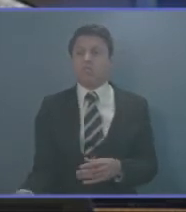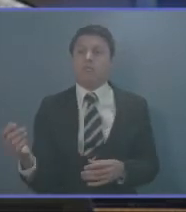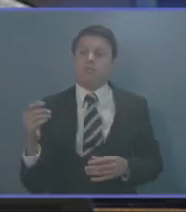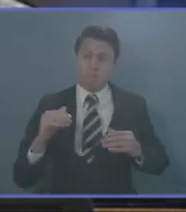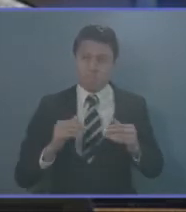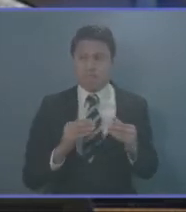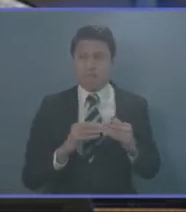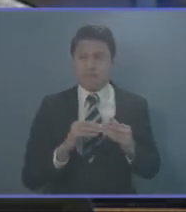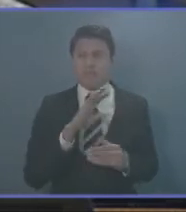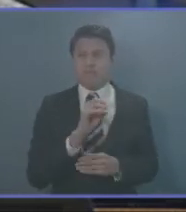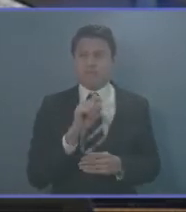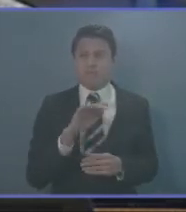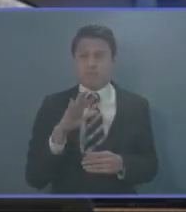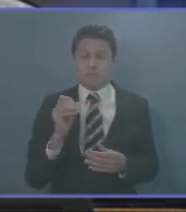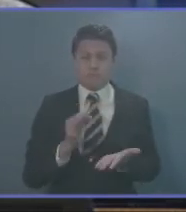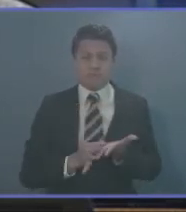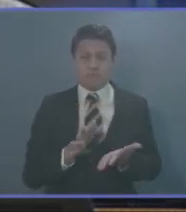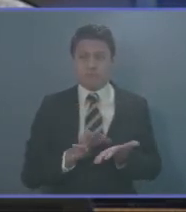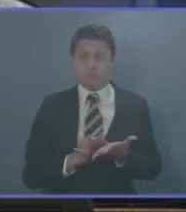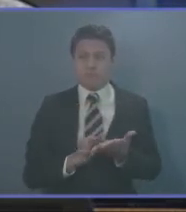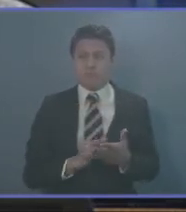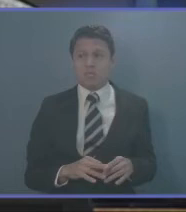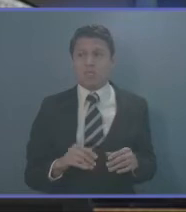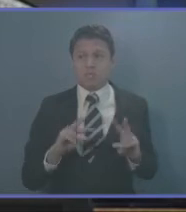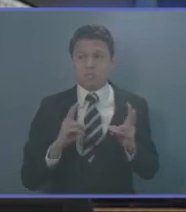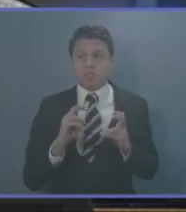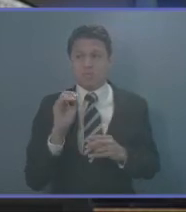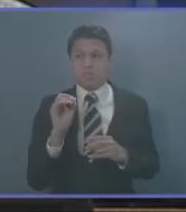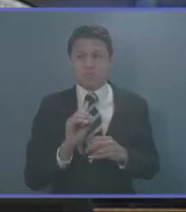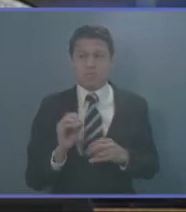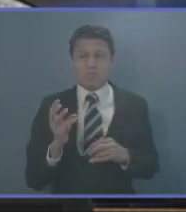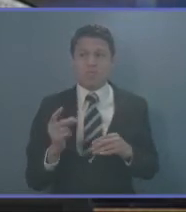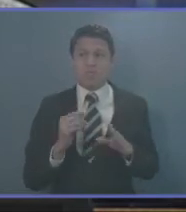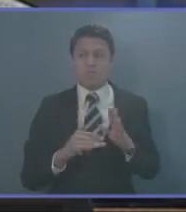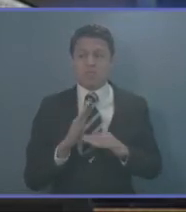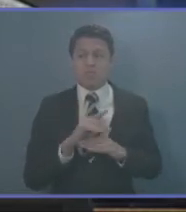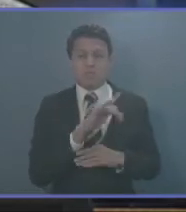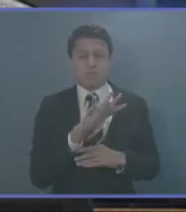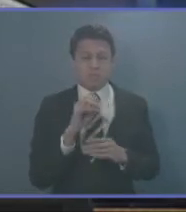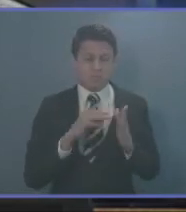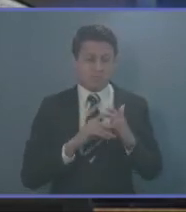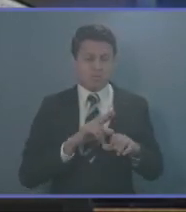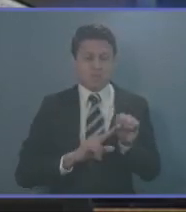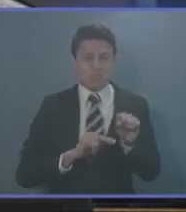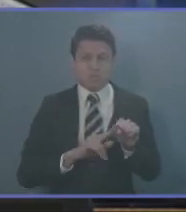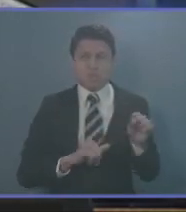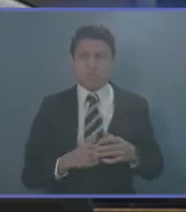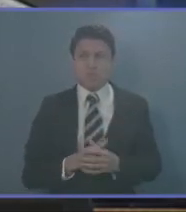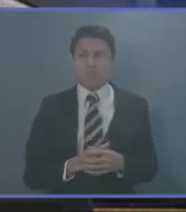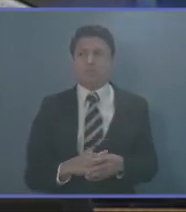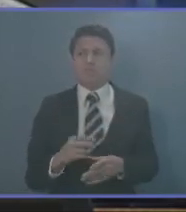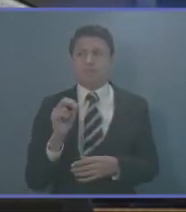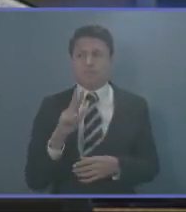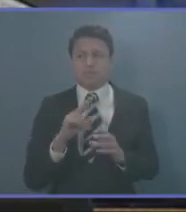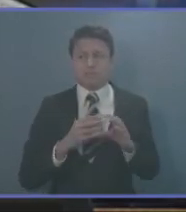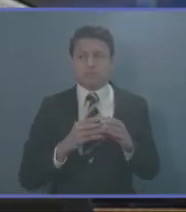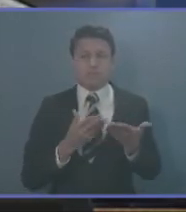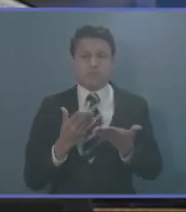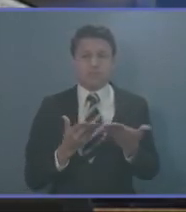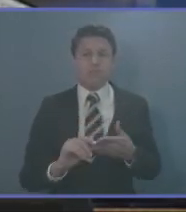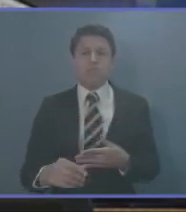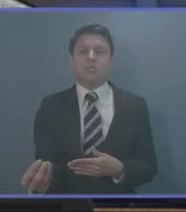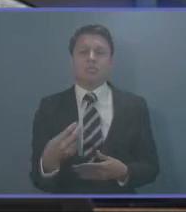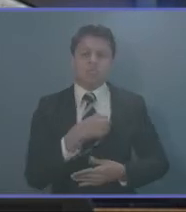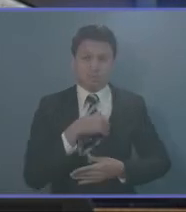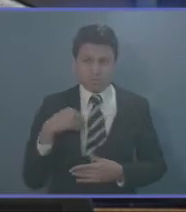fracción 0.50 centavos sobre el exceso de 150 mil dólares. 3. Sector servicios médicos,